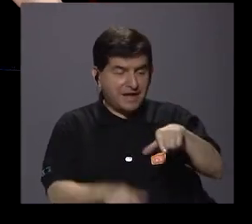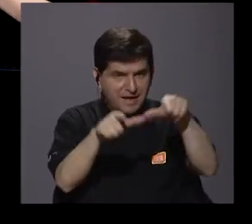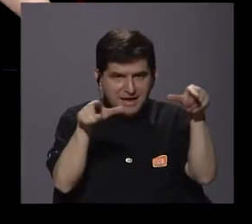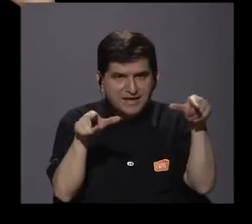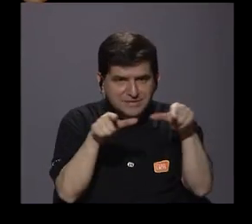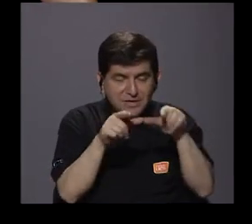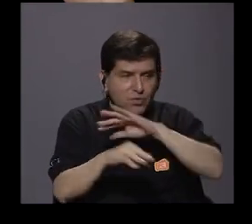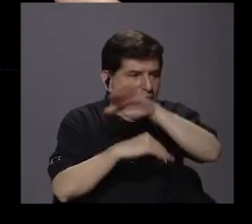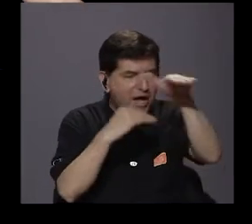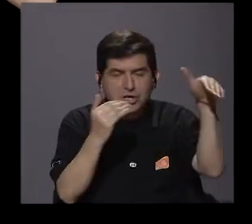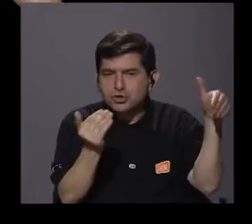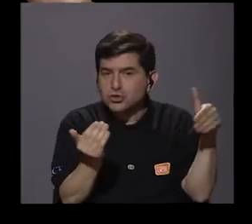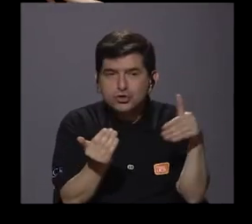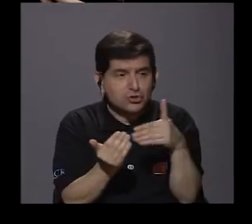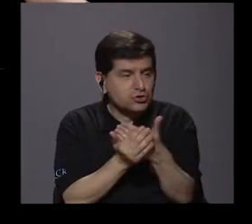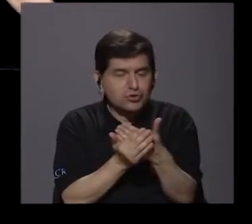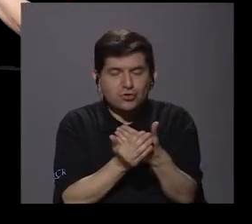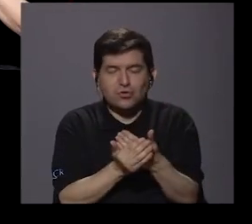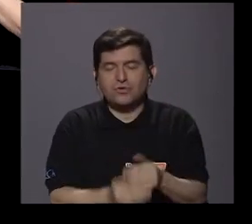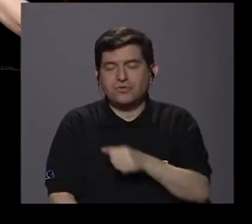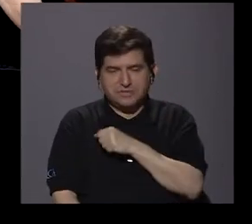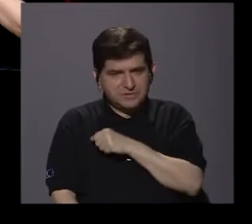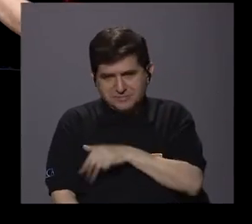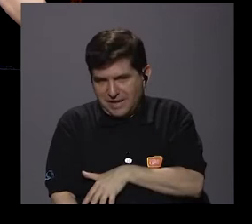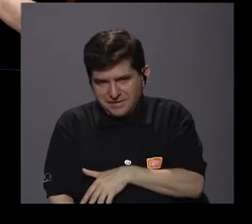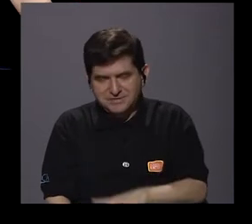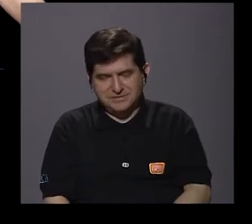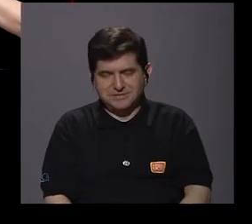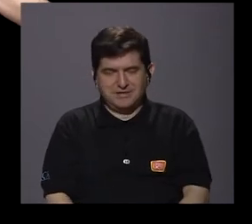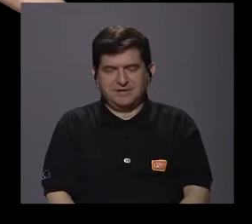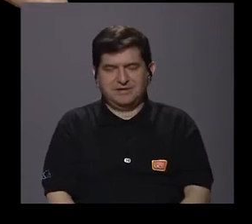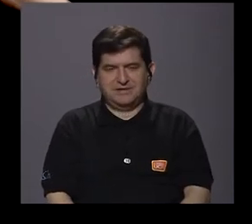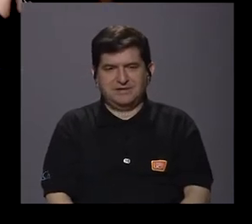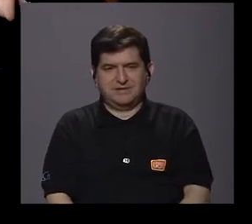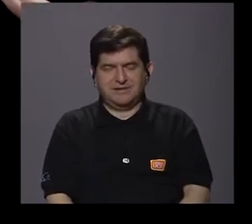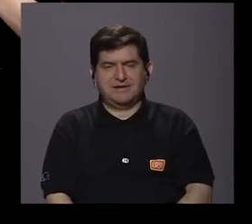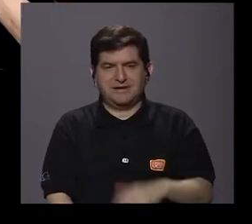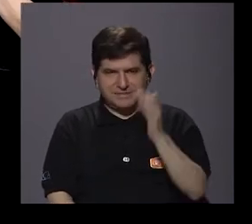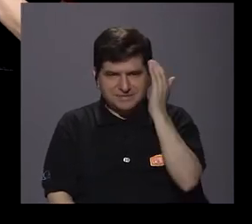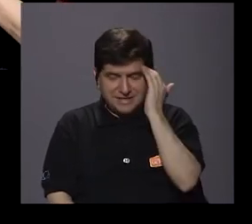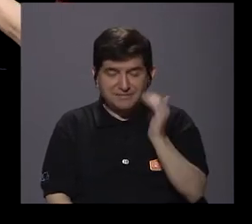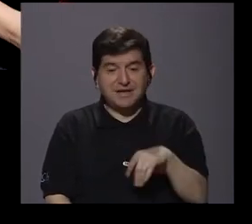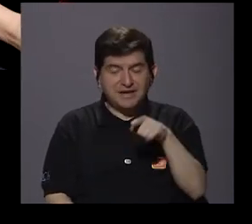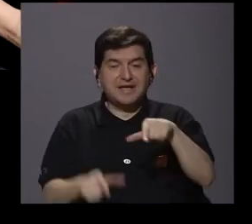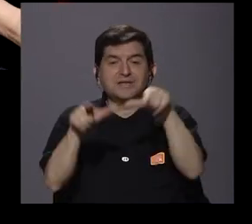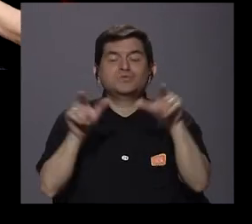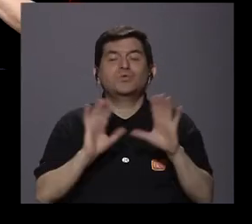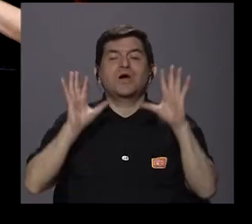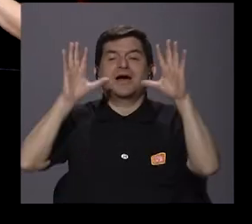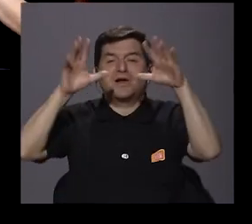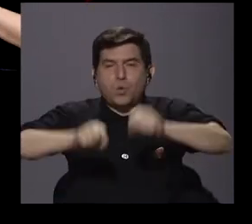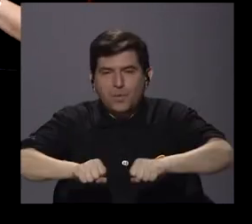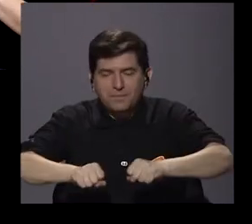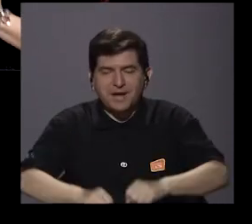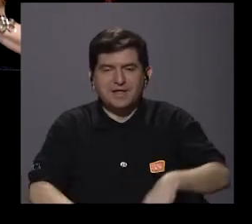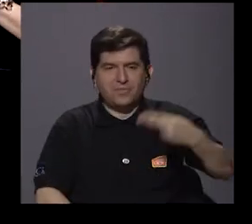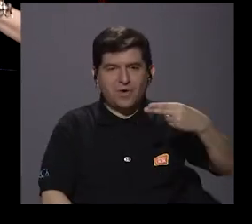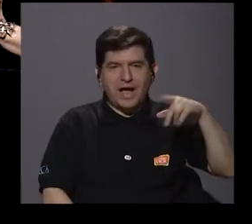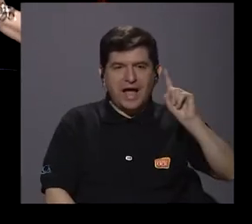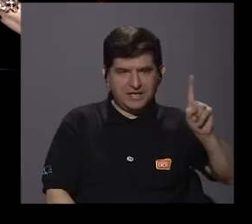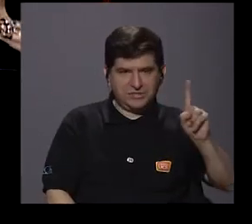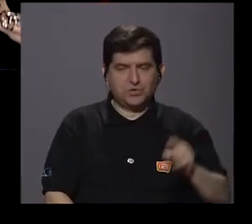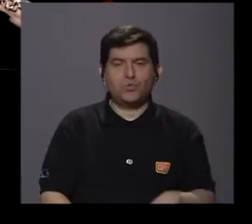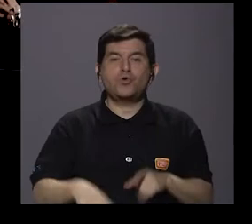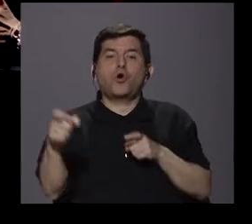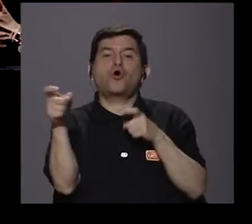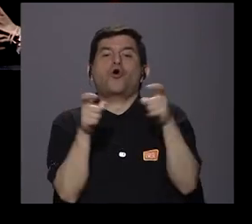territorio, todo el territorio es palestino. Vamos a partir, okay, del hecho de que todo está ocupado. H1 está